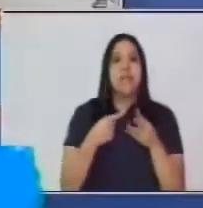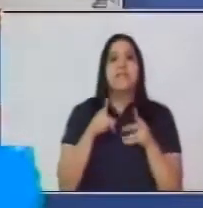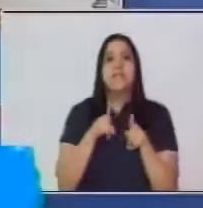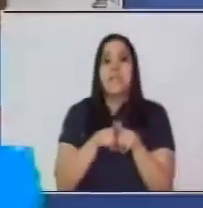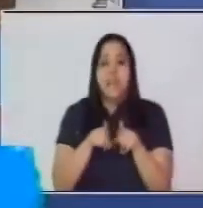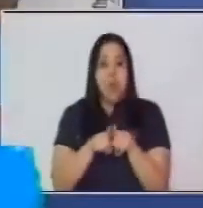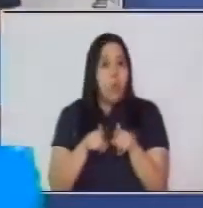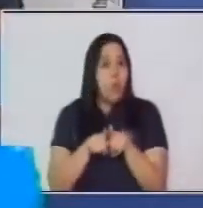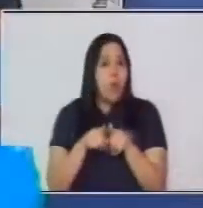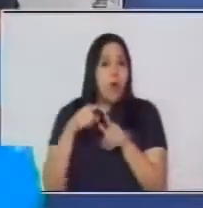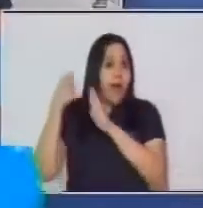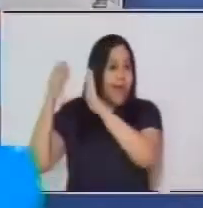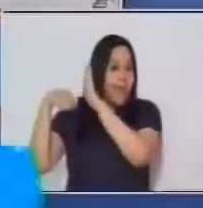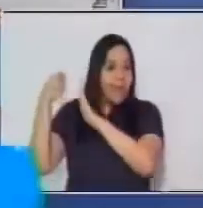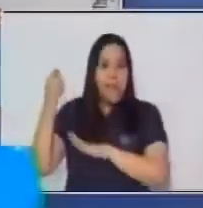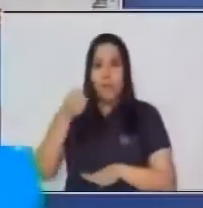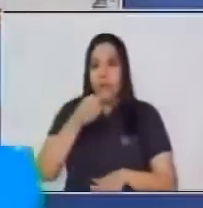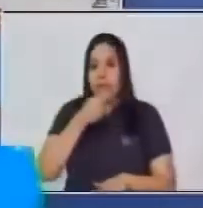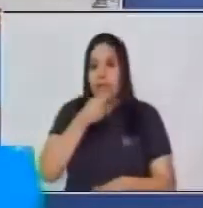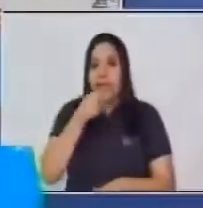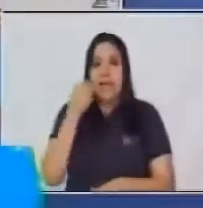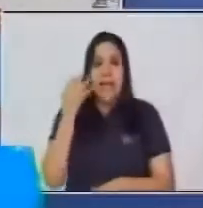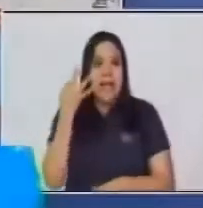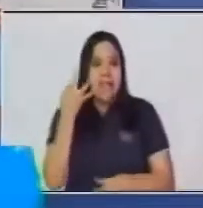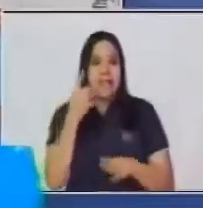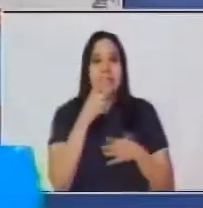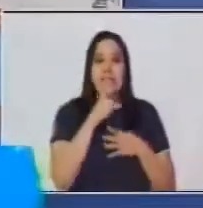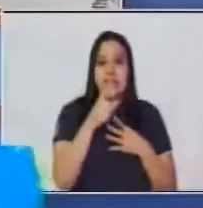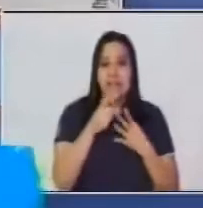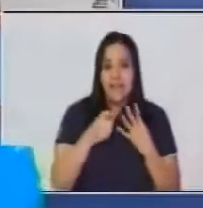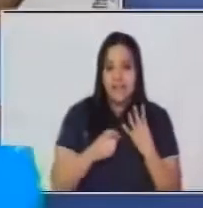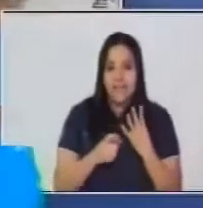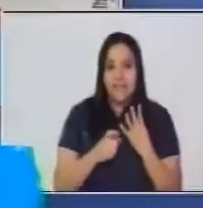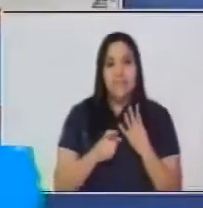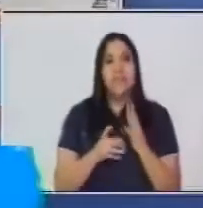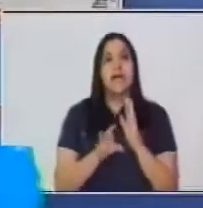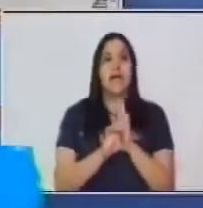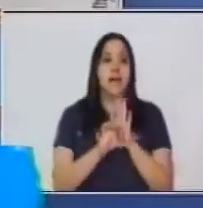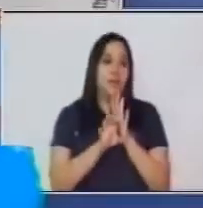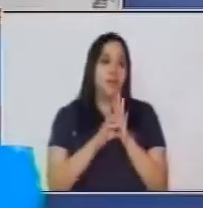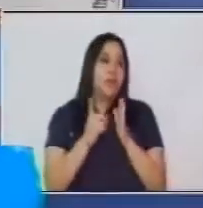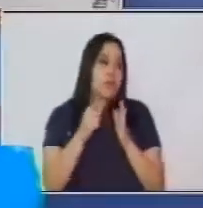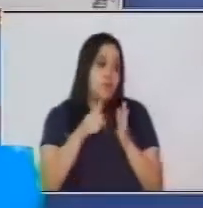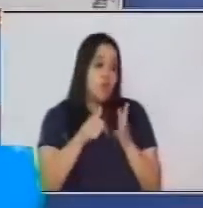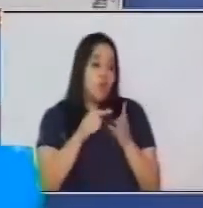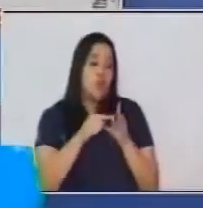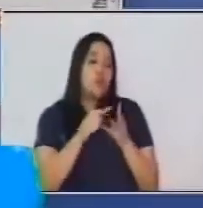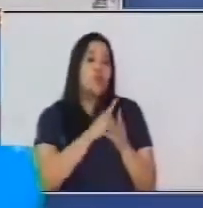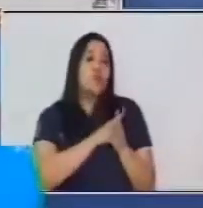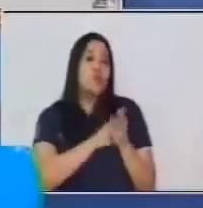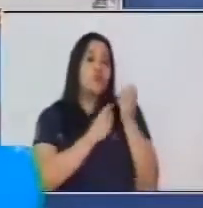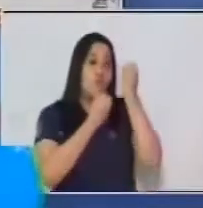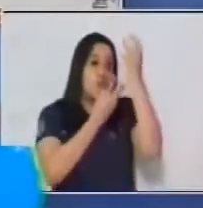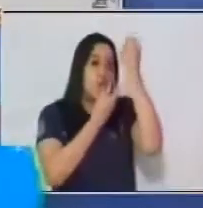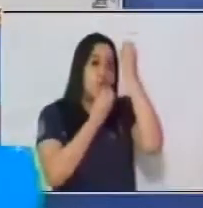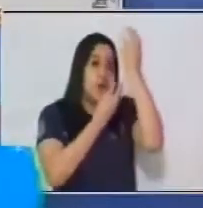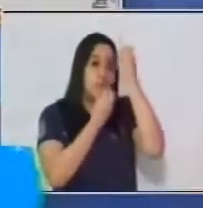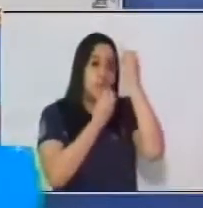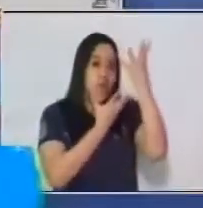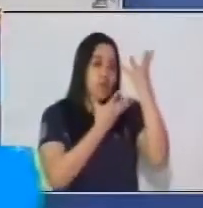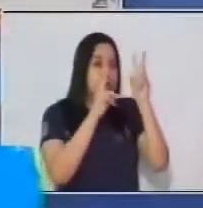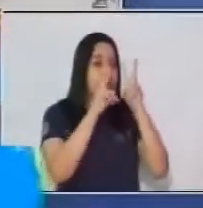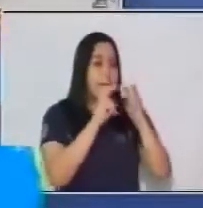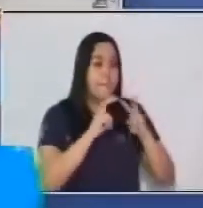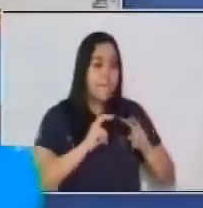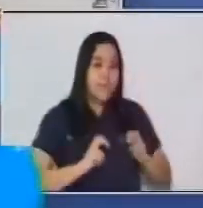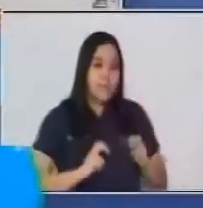que también va a tener la parte informativa, es decir, trasladar ideas desde una investigación. Vimos